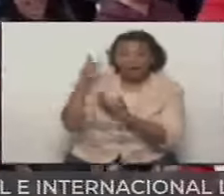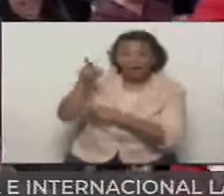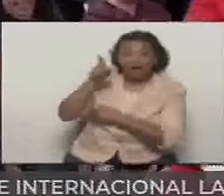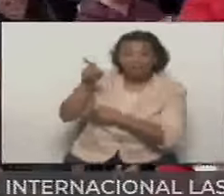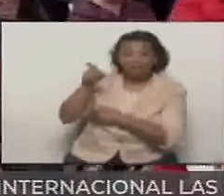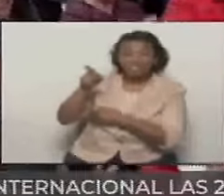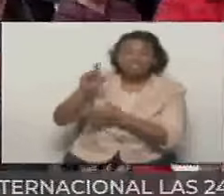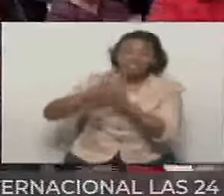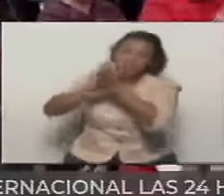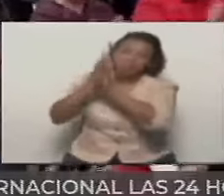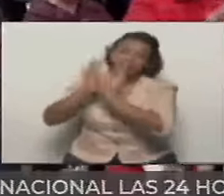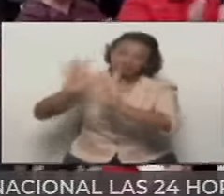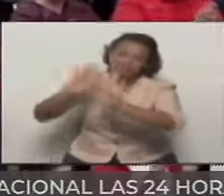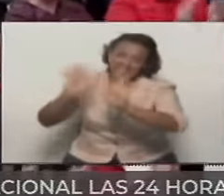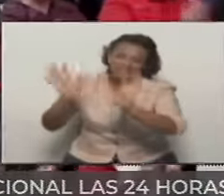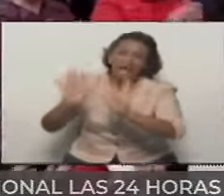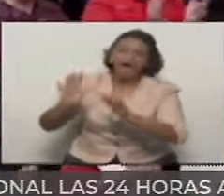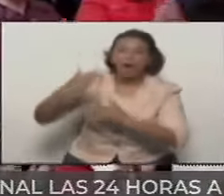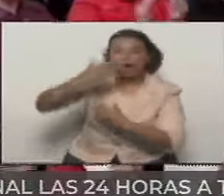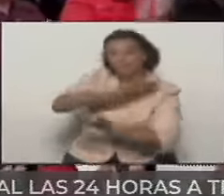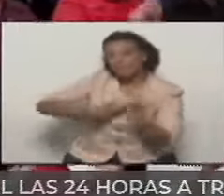Ahora,